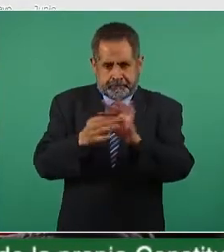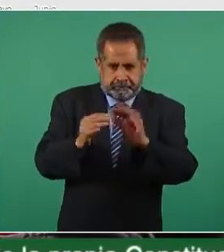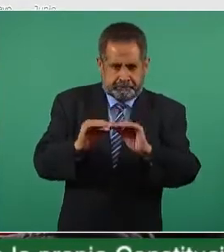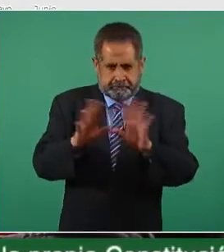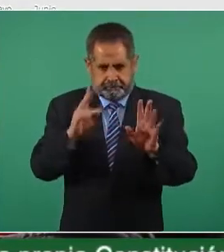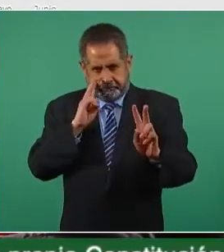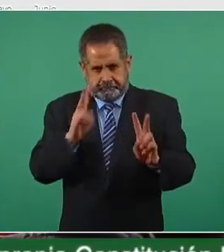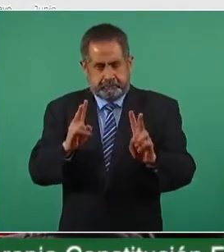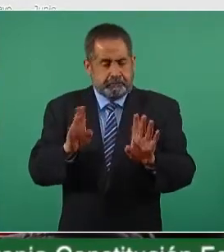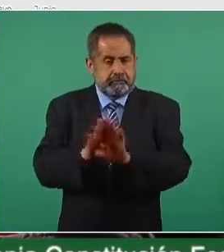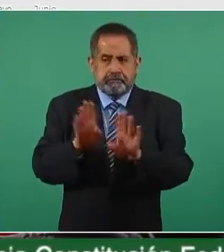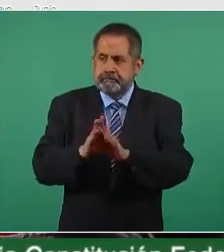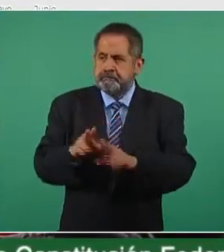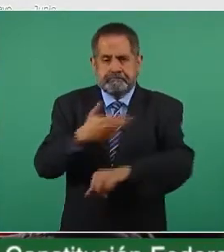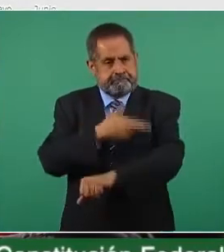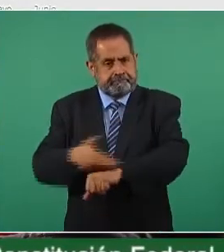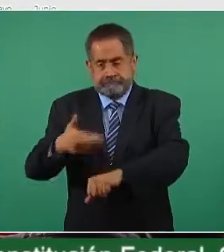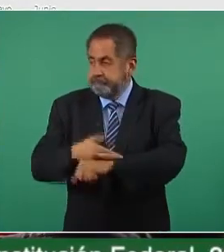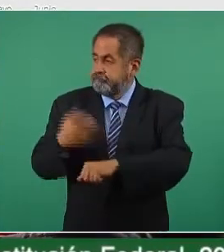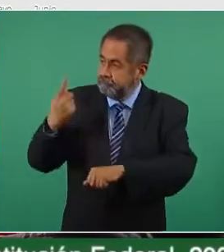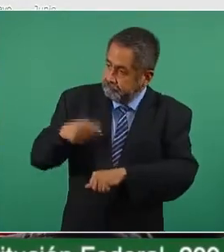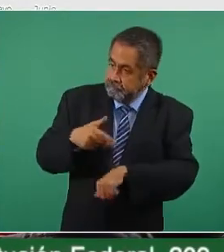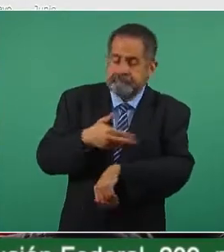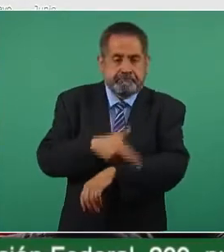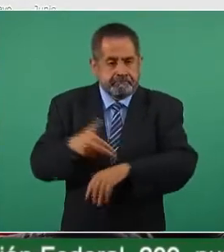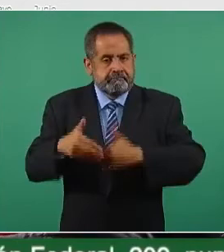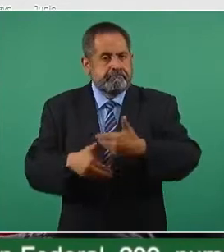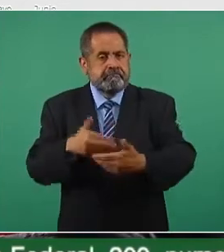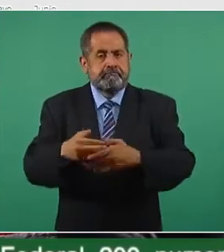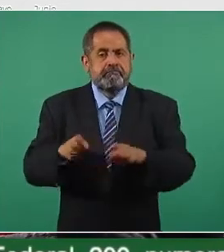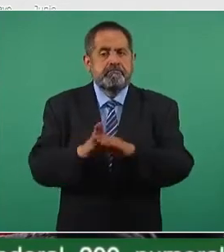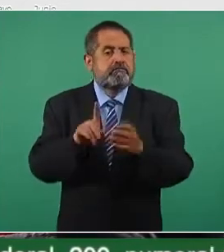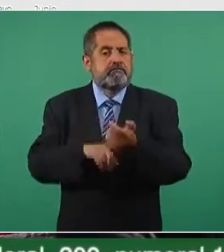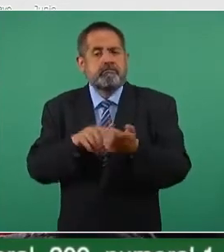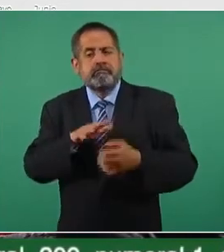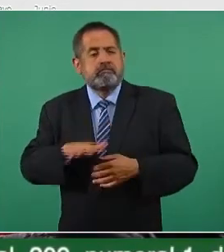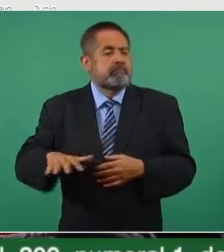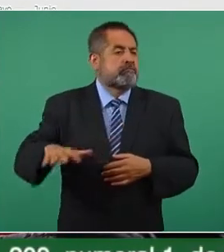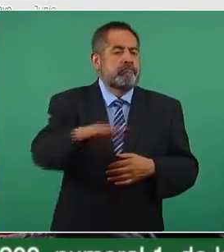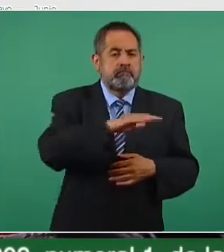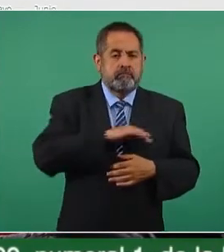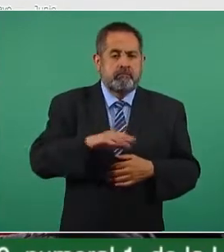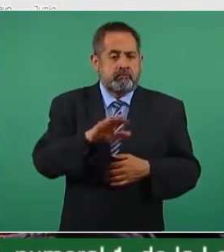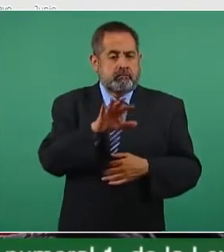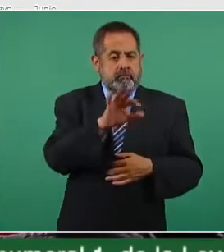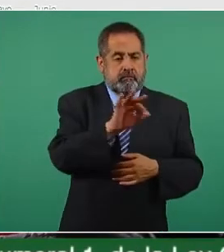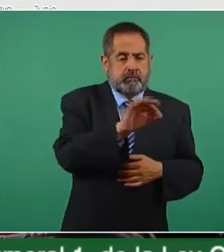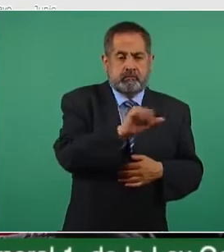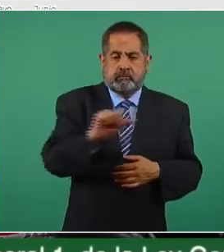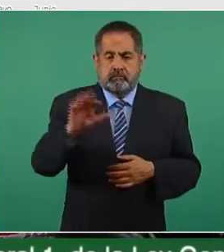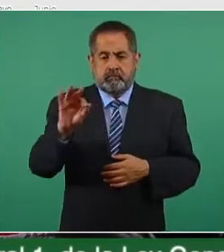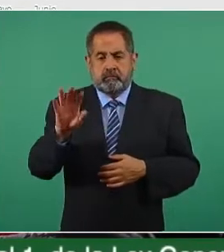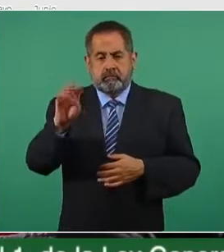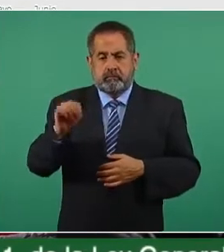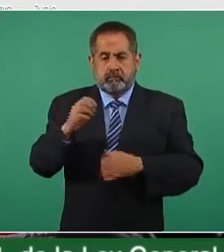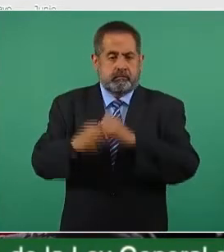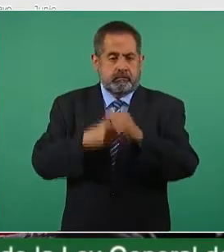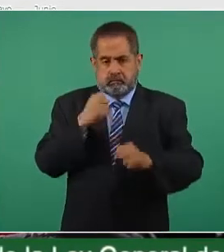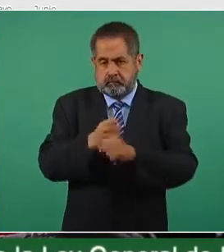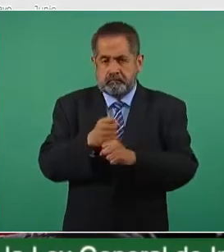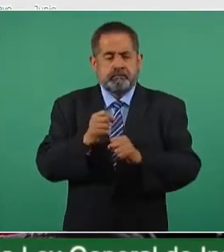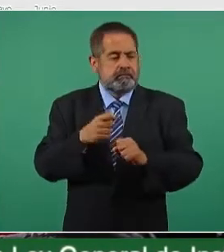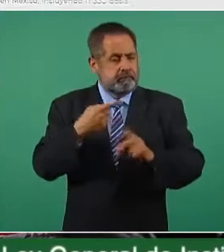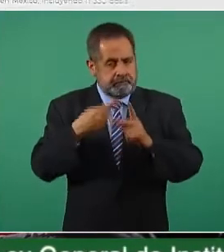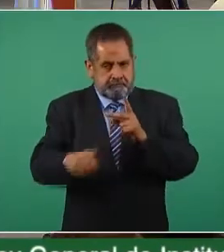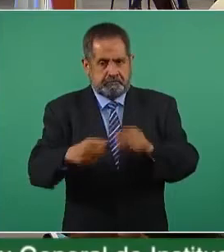marcó para poder tener cubiertas la etapa de 40 a 49 años. La